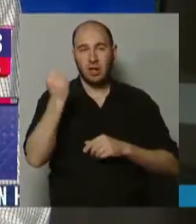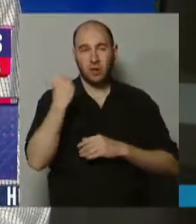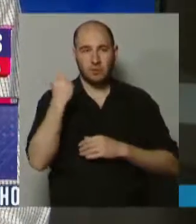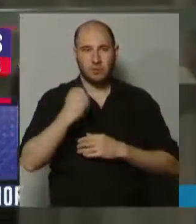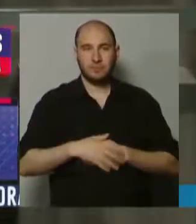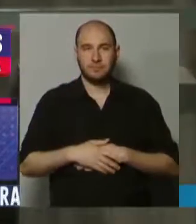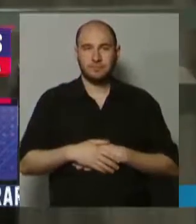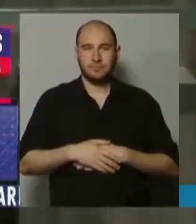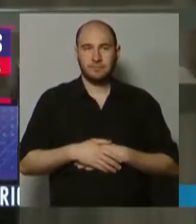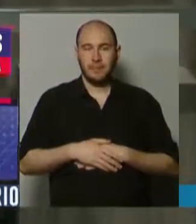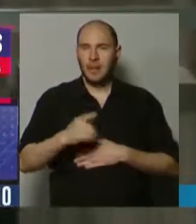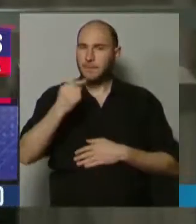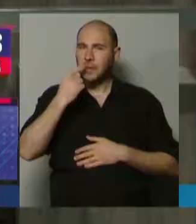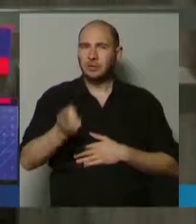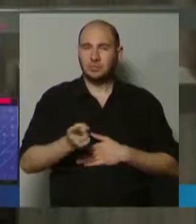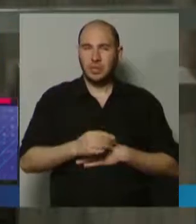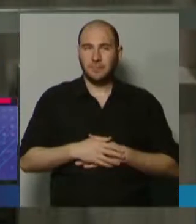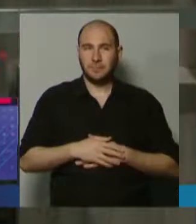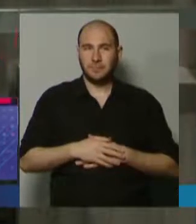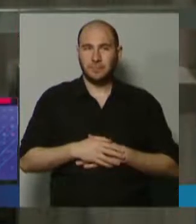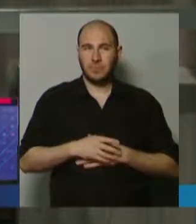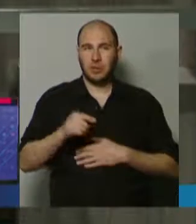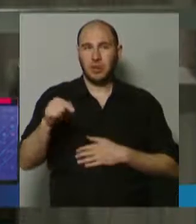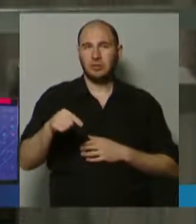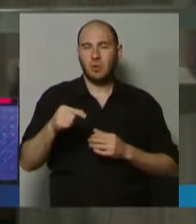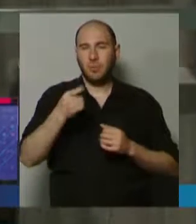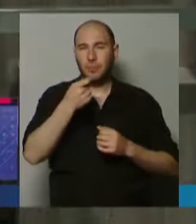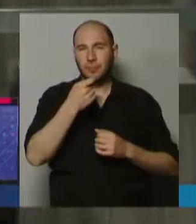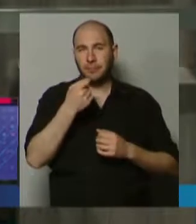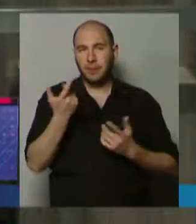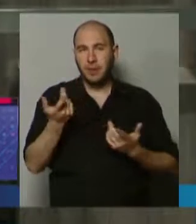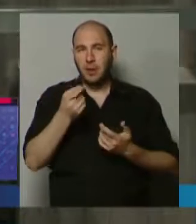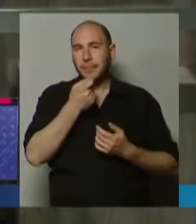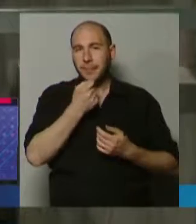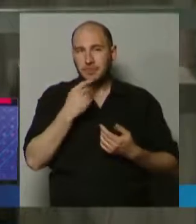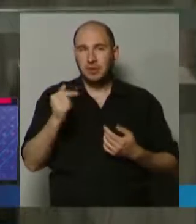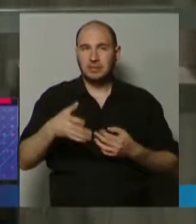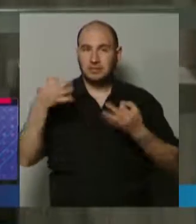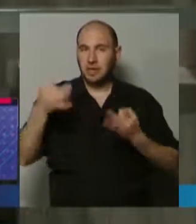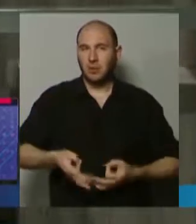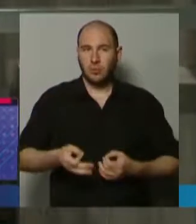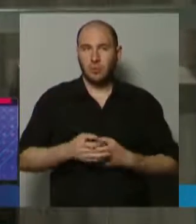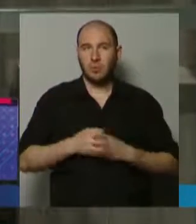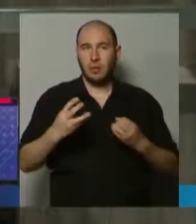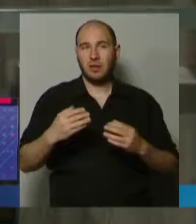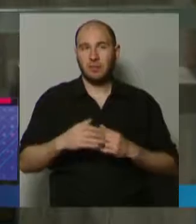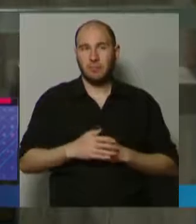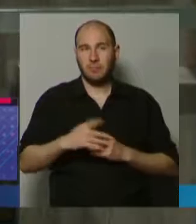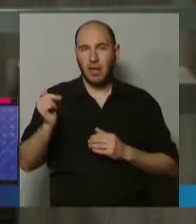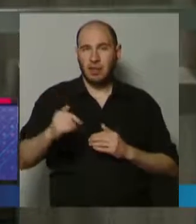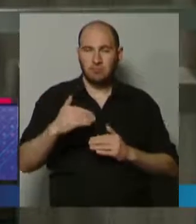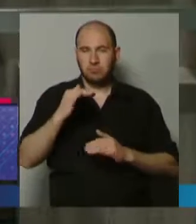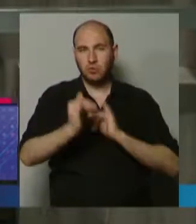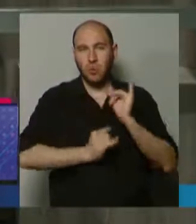económico. José, pensando ya en casi un resultado que es casi definitivo, porque cada vez más